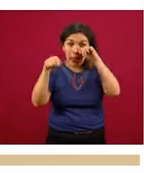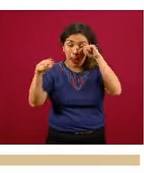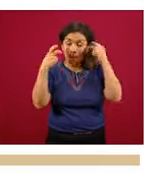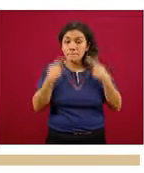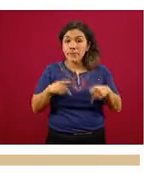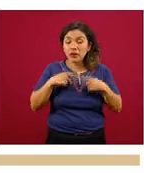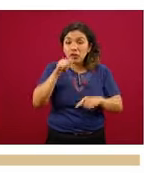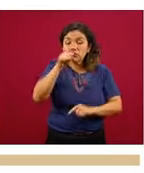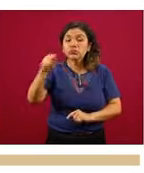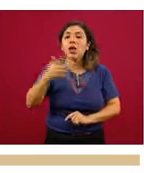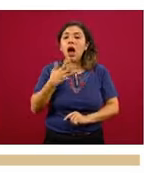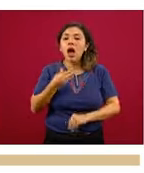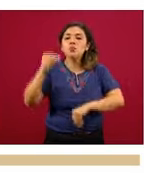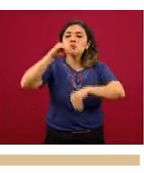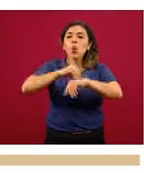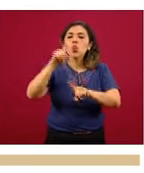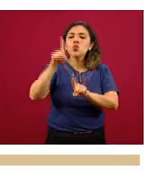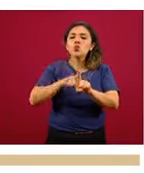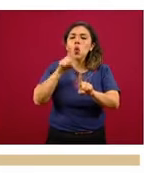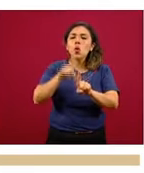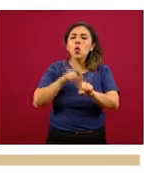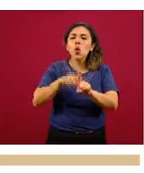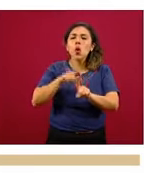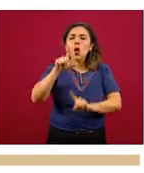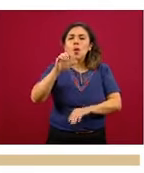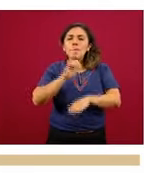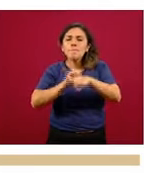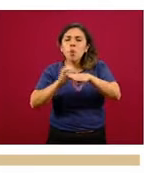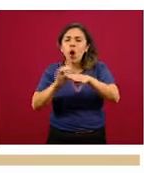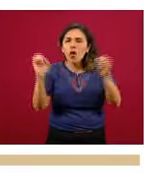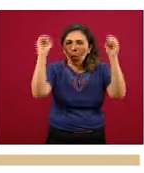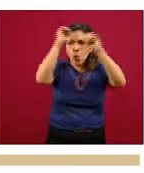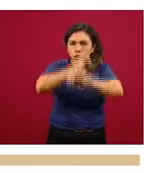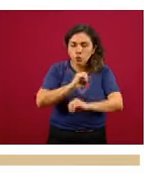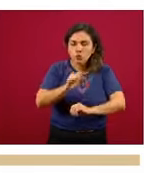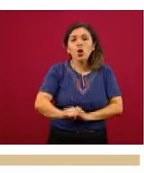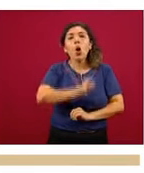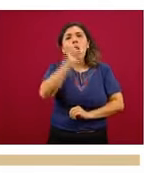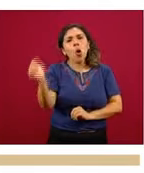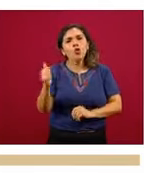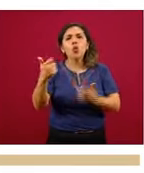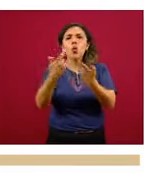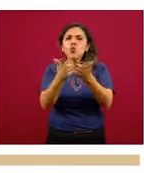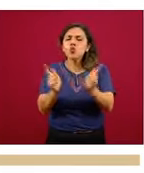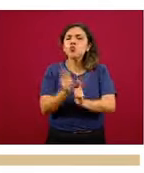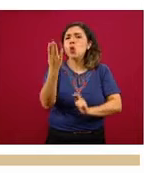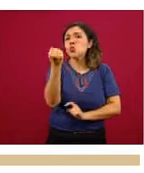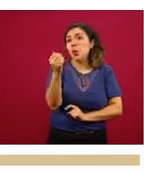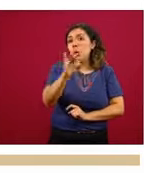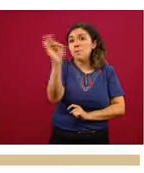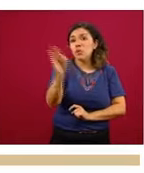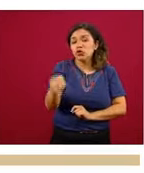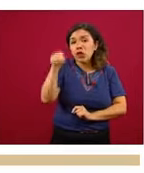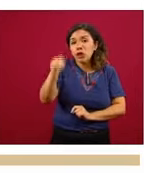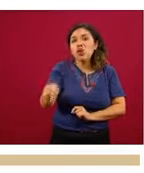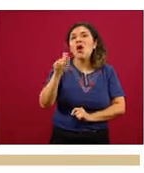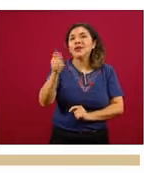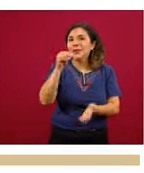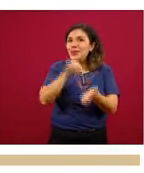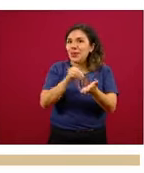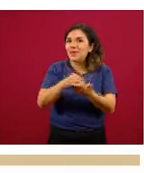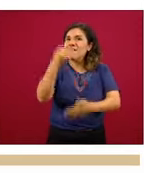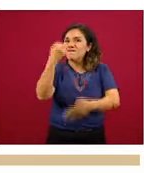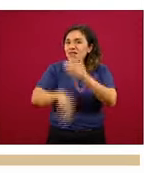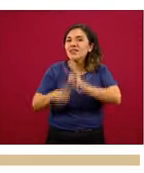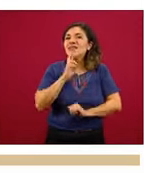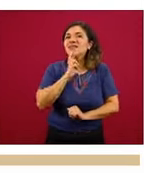están representadas en las barras de color lila oscuro. Y tenemos un grupo de 9% que está todavía aún